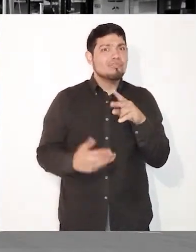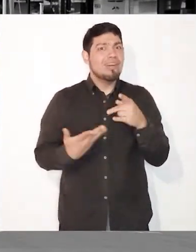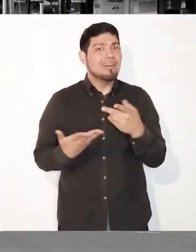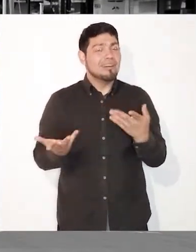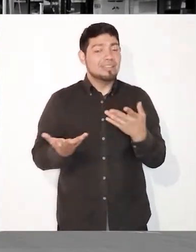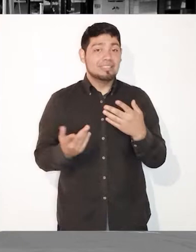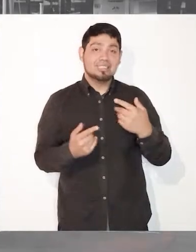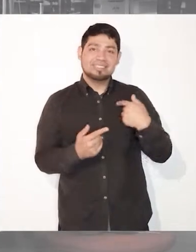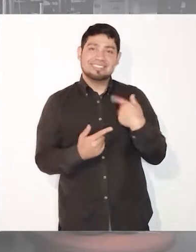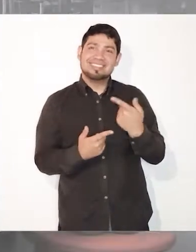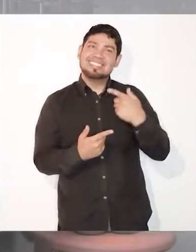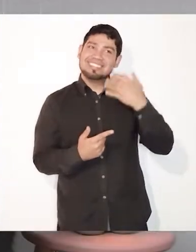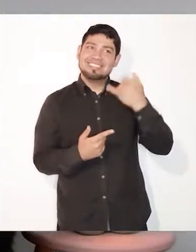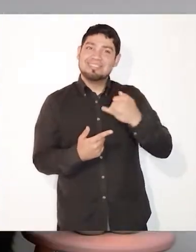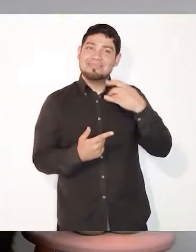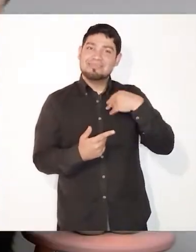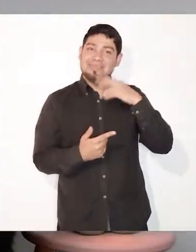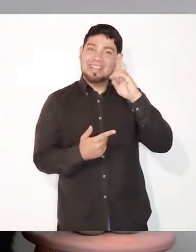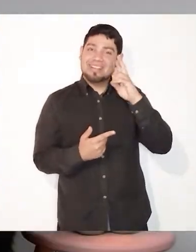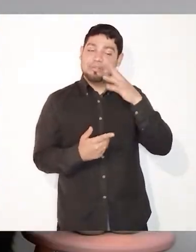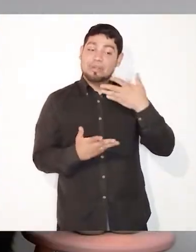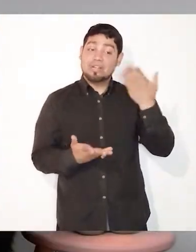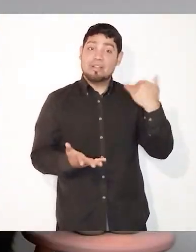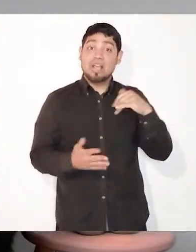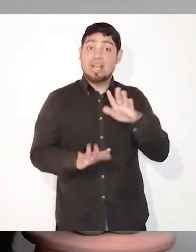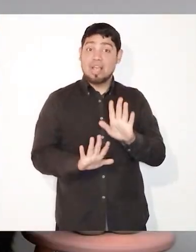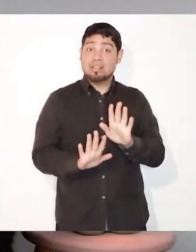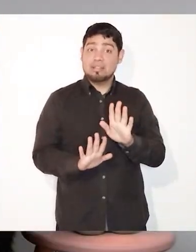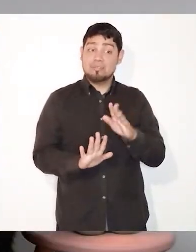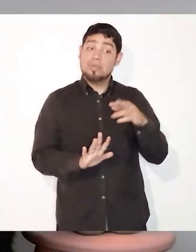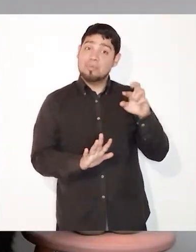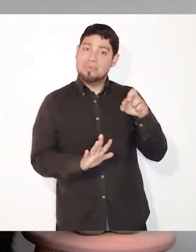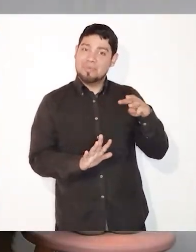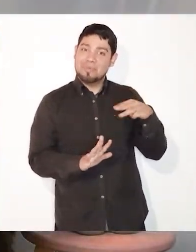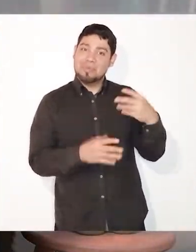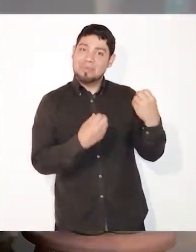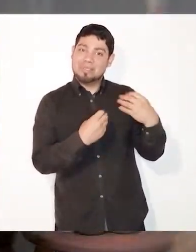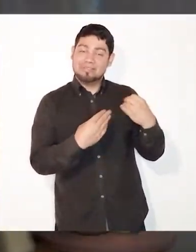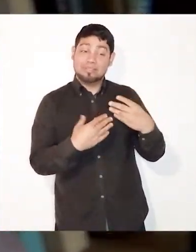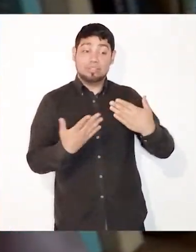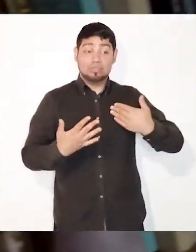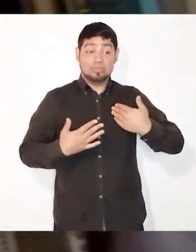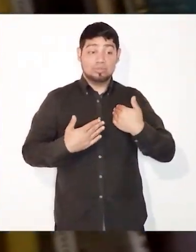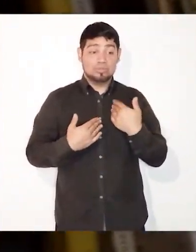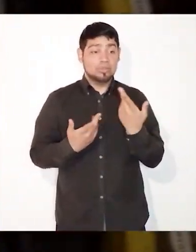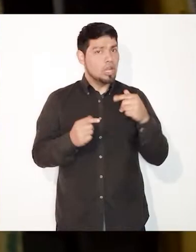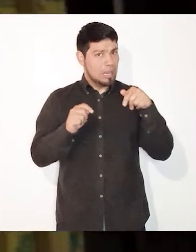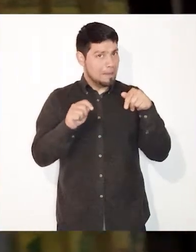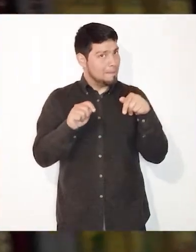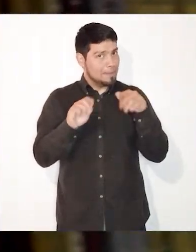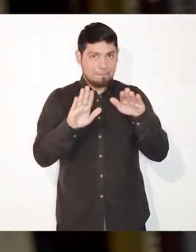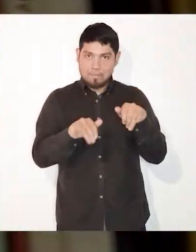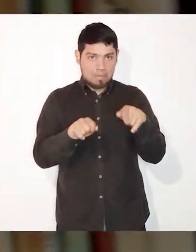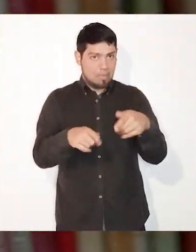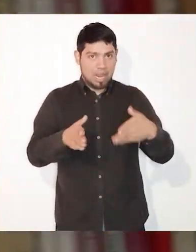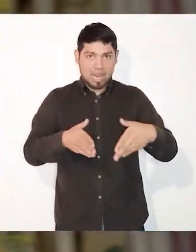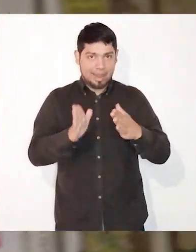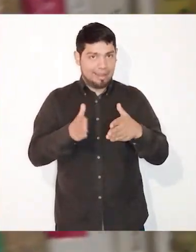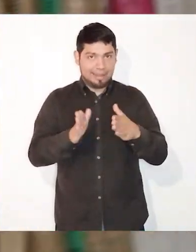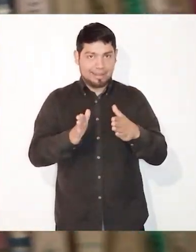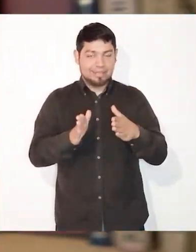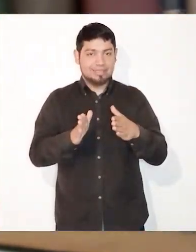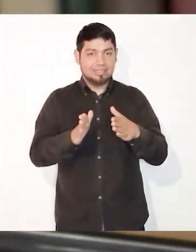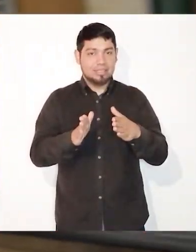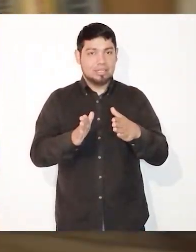Stevenson. Entonces, mi infancia estuvo ligada como a la novela de aventura en un comienzo, ¿no? Y yo pasé toda mi infancia en este mismo